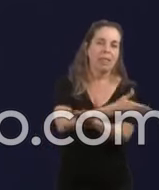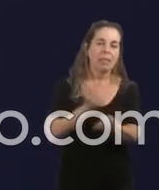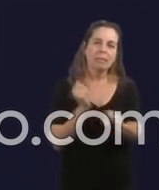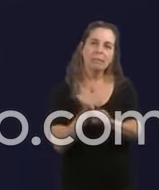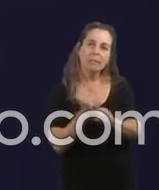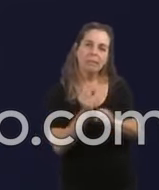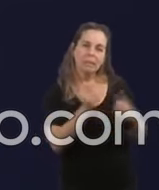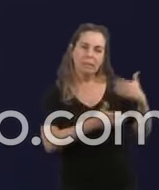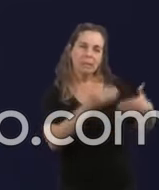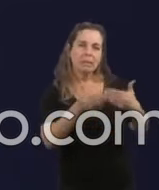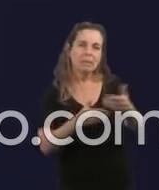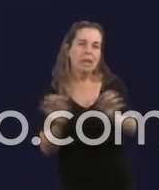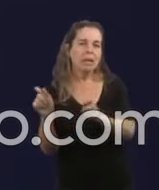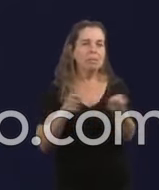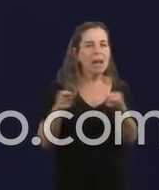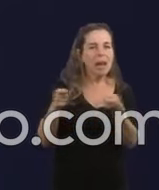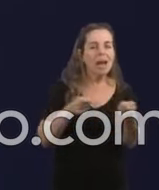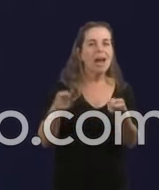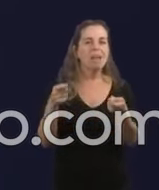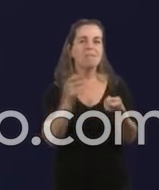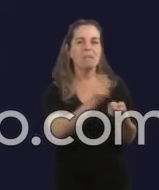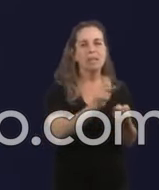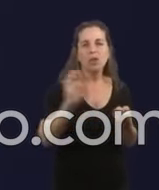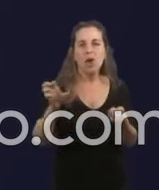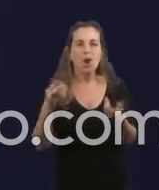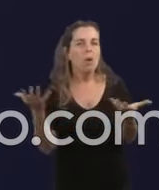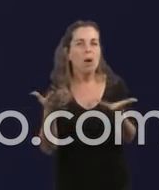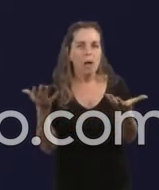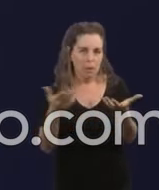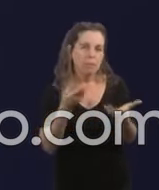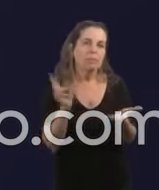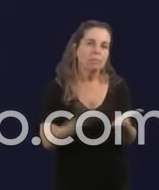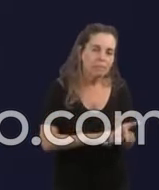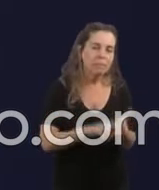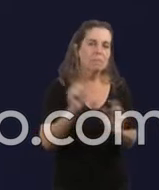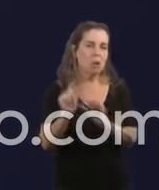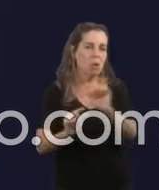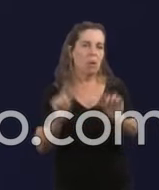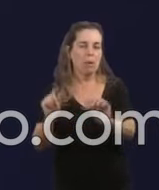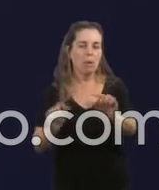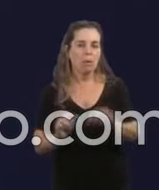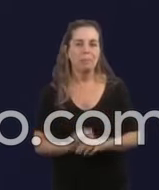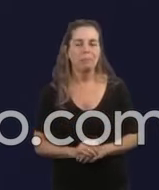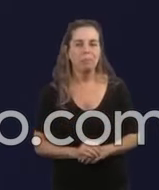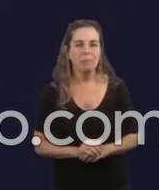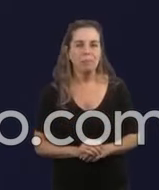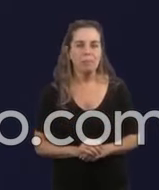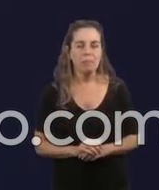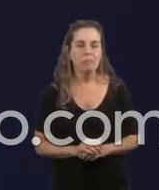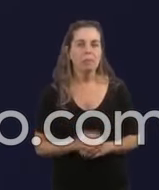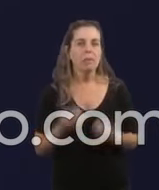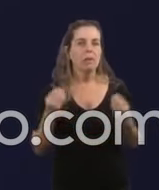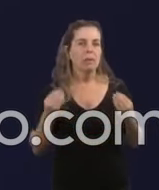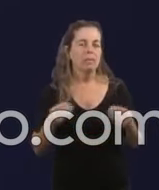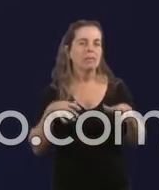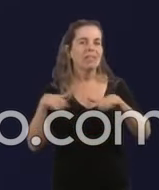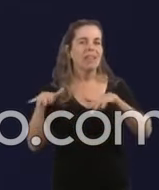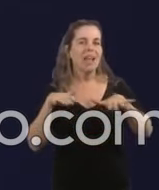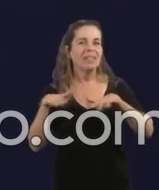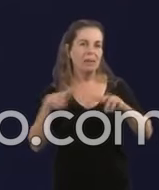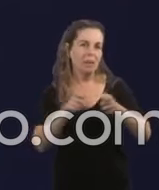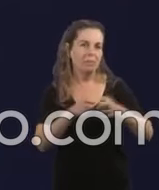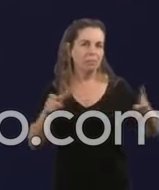desregular el mercado de cambios y eh Te repito irle quitando fuerza al cepo y de hecho los números de actividad te indican que